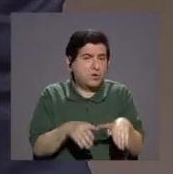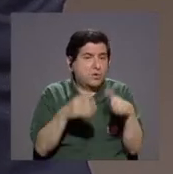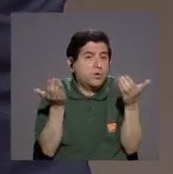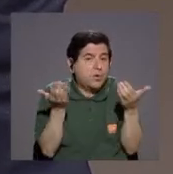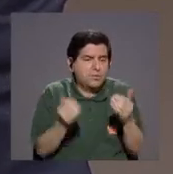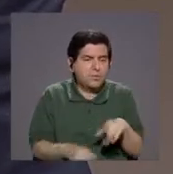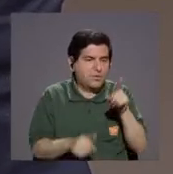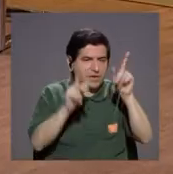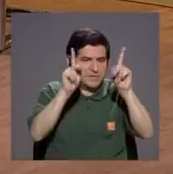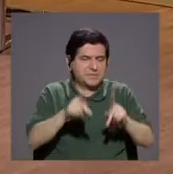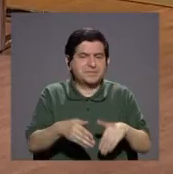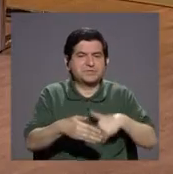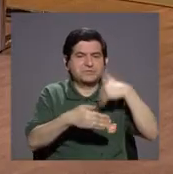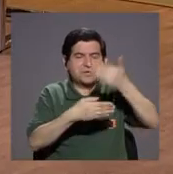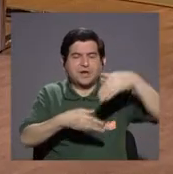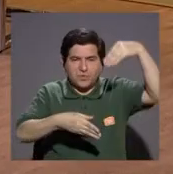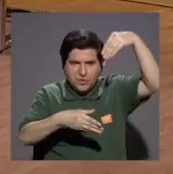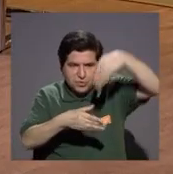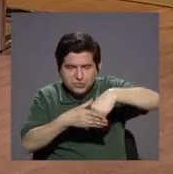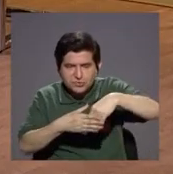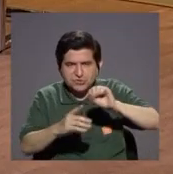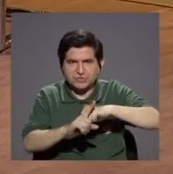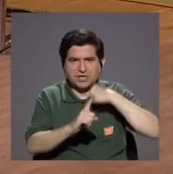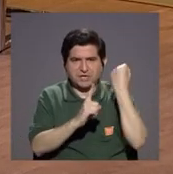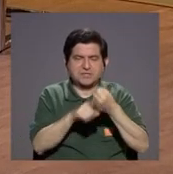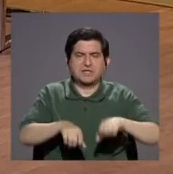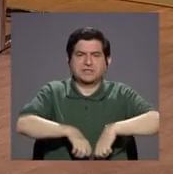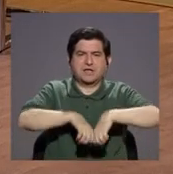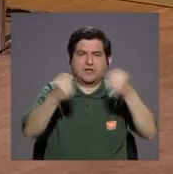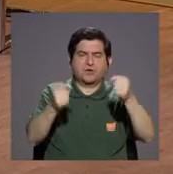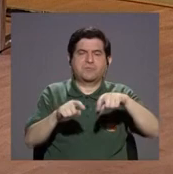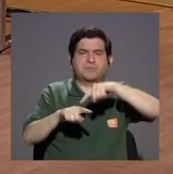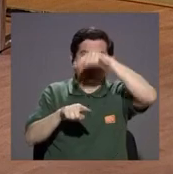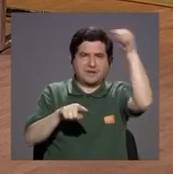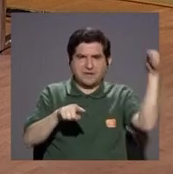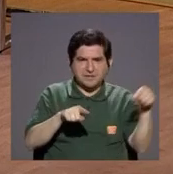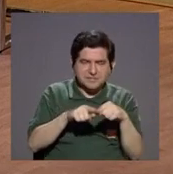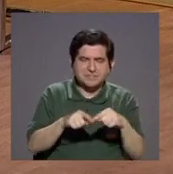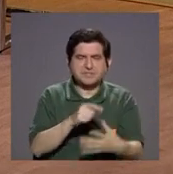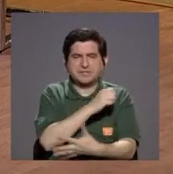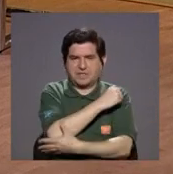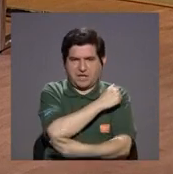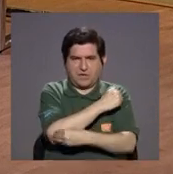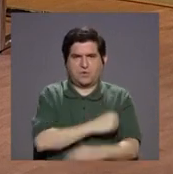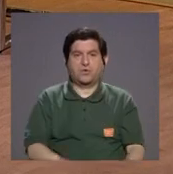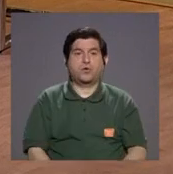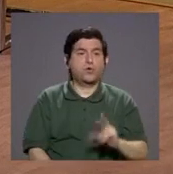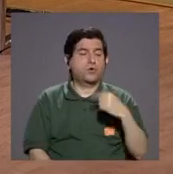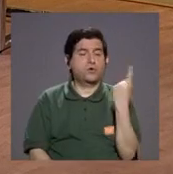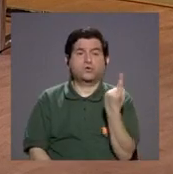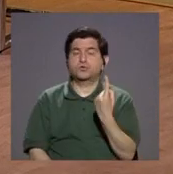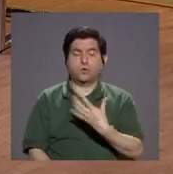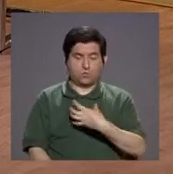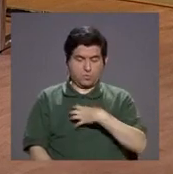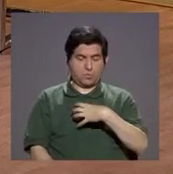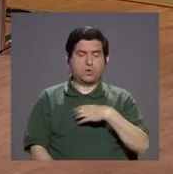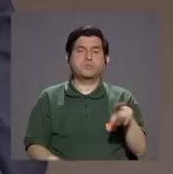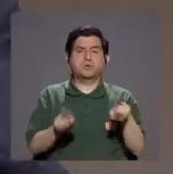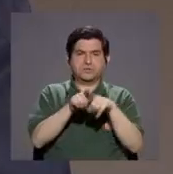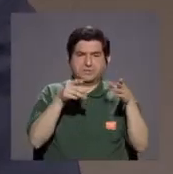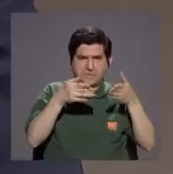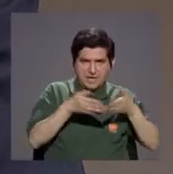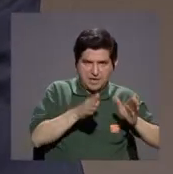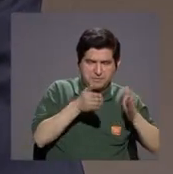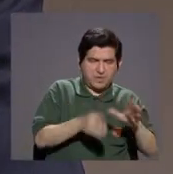persona se logre insertar en la sociedad y así rompa el ciclo de la pobreza y decía no sólo el de él sino el de sus hijos